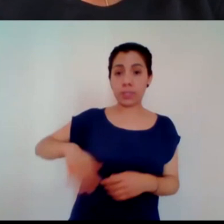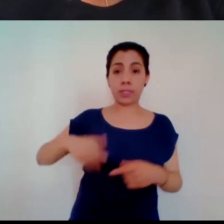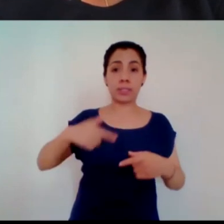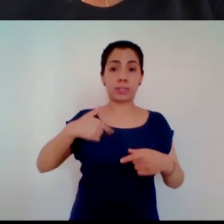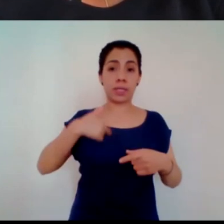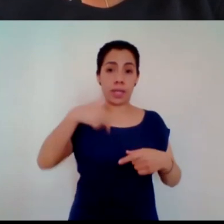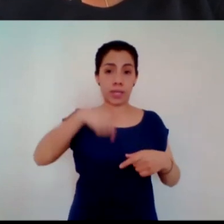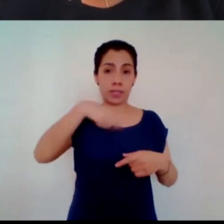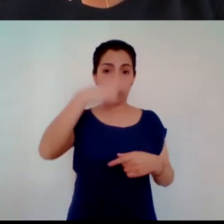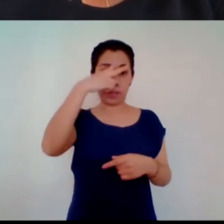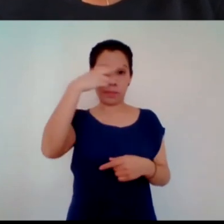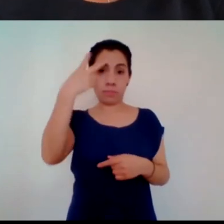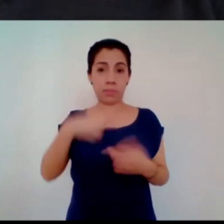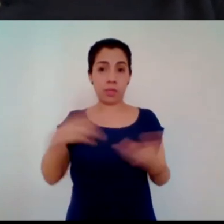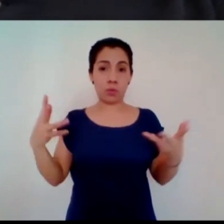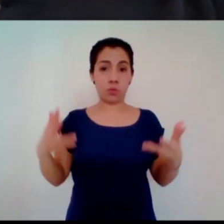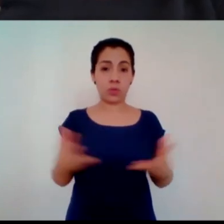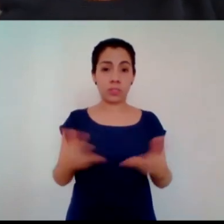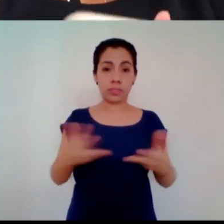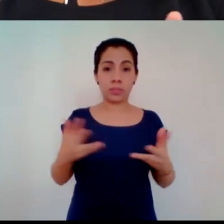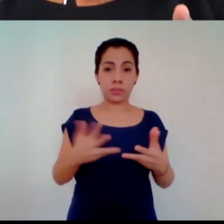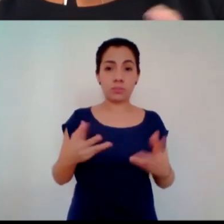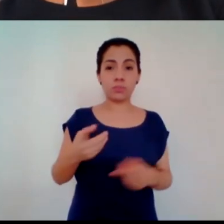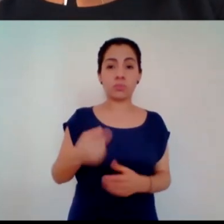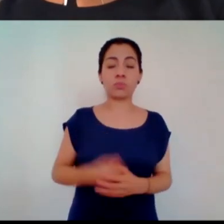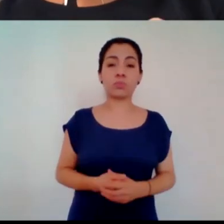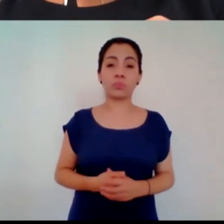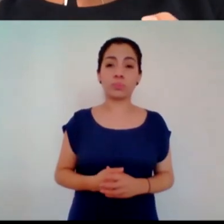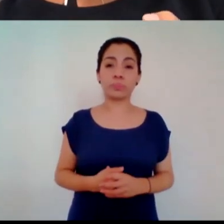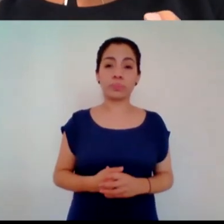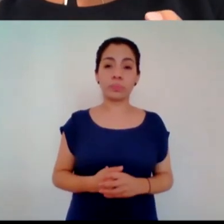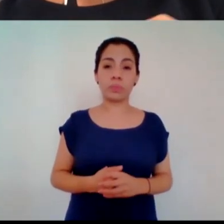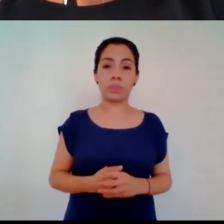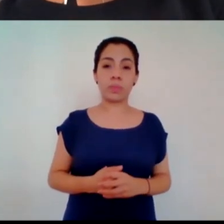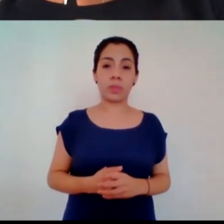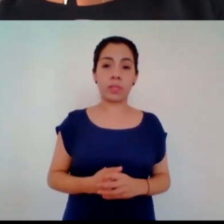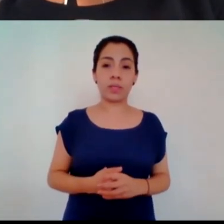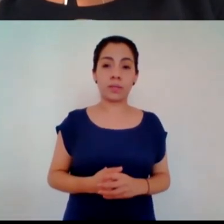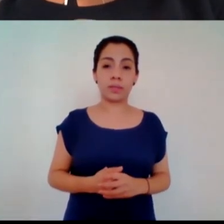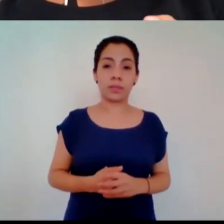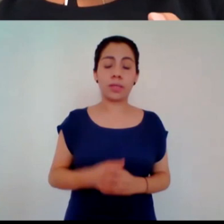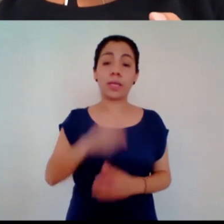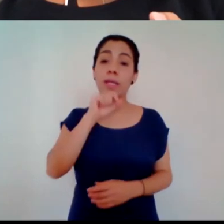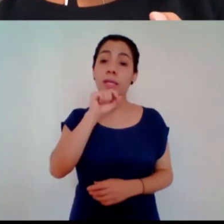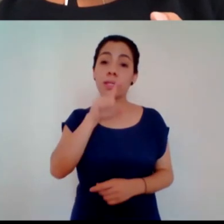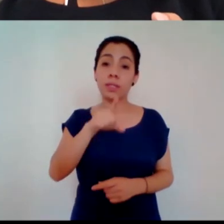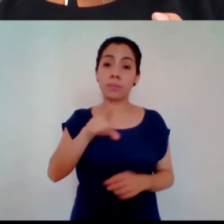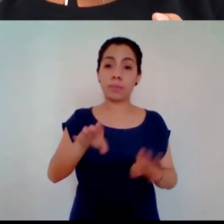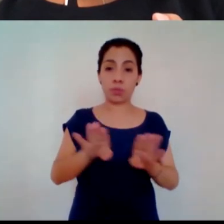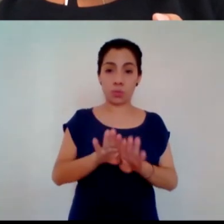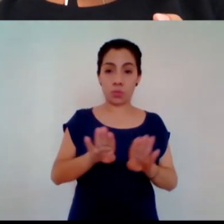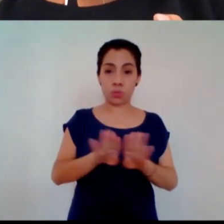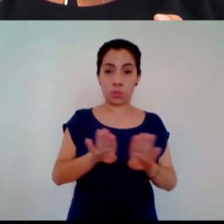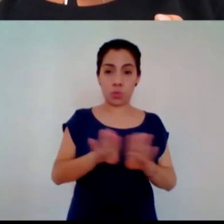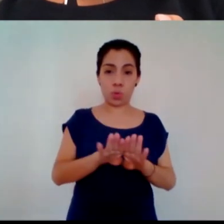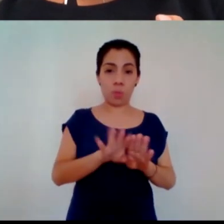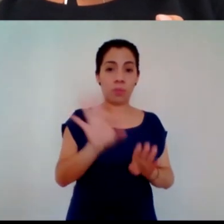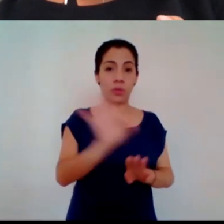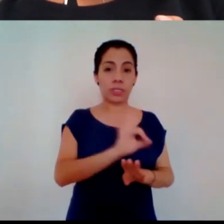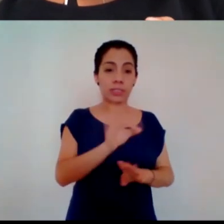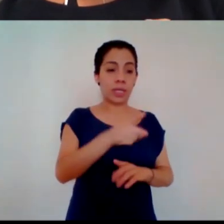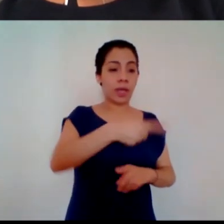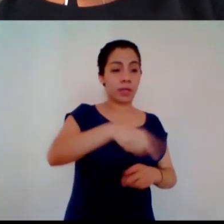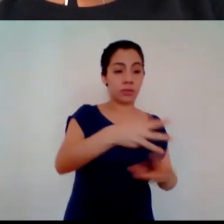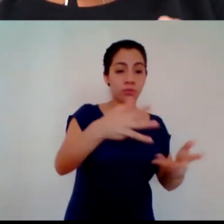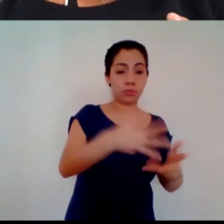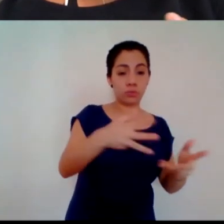llamamos cortes de drogas porque no se presta a nuestro sistema, que aparte está siendo transformado de lo inquisitorio a lo acusatorio y de lo escrito